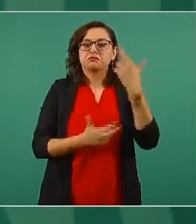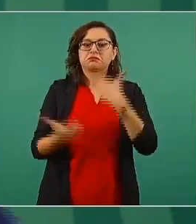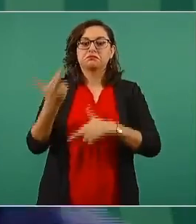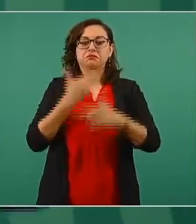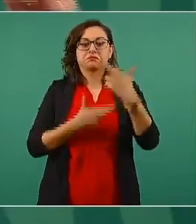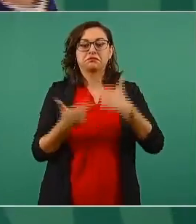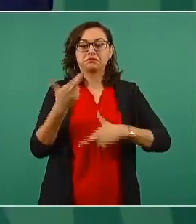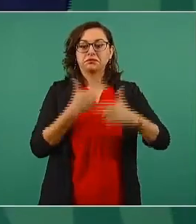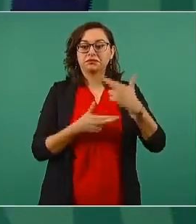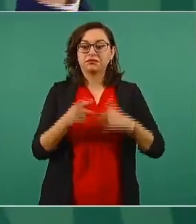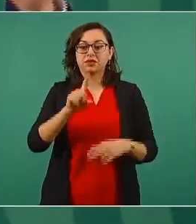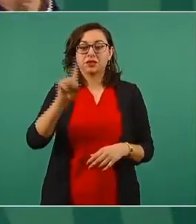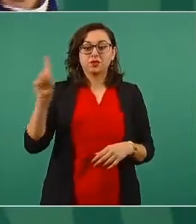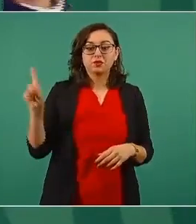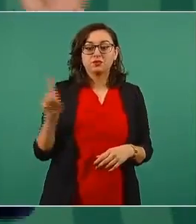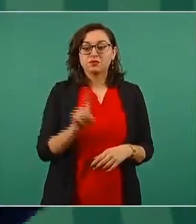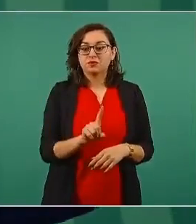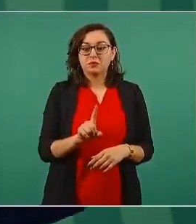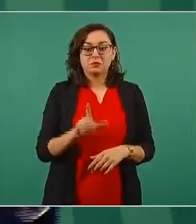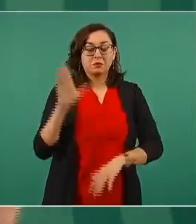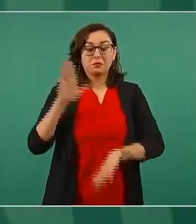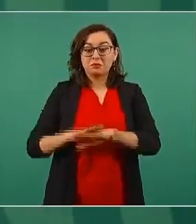y todavía hace cosas